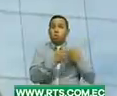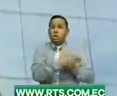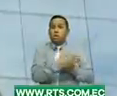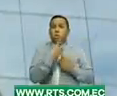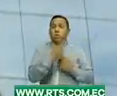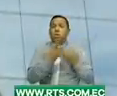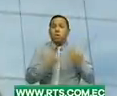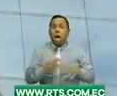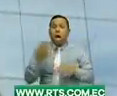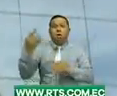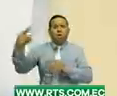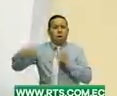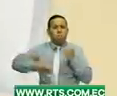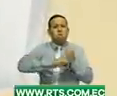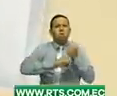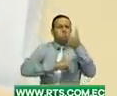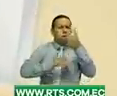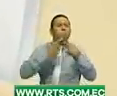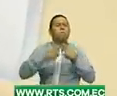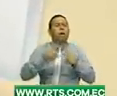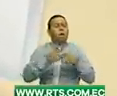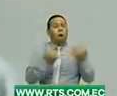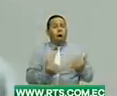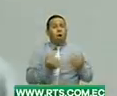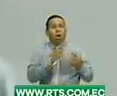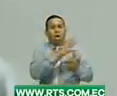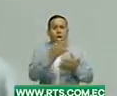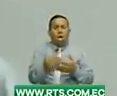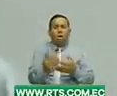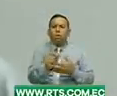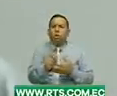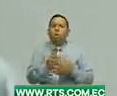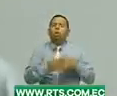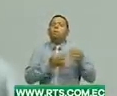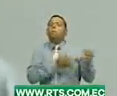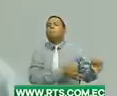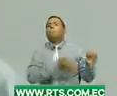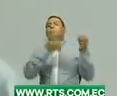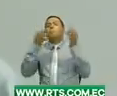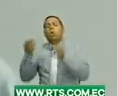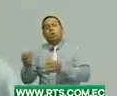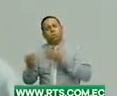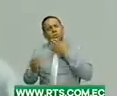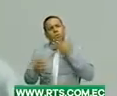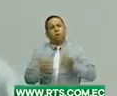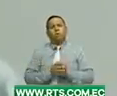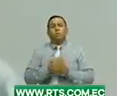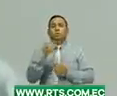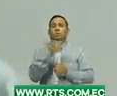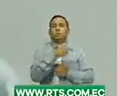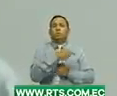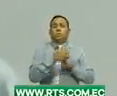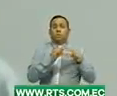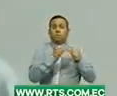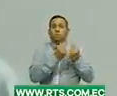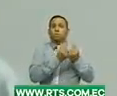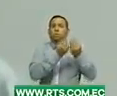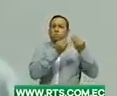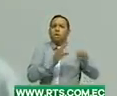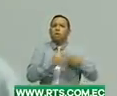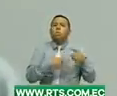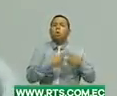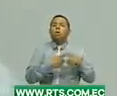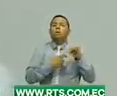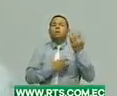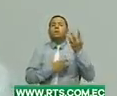el presente proceso electoral, sino para un futuro. Este movimiento pierde su vida jurídica el 16 de septiembre